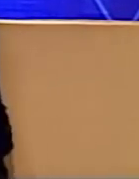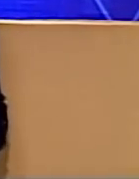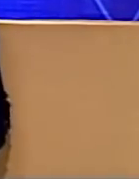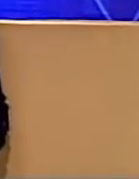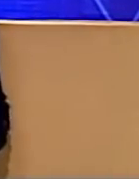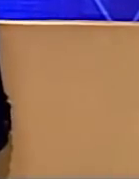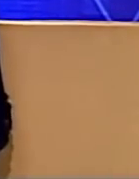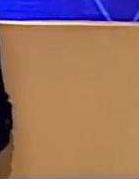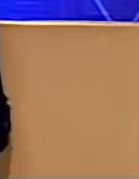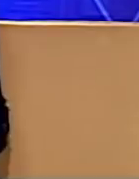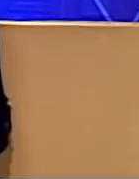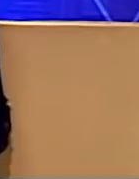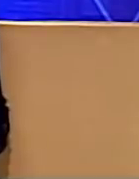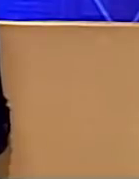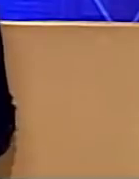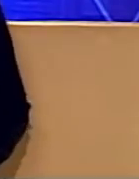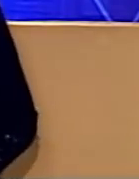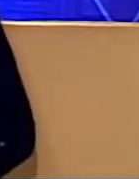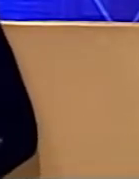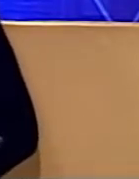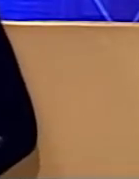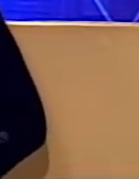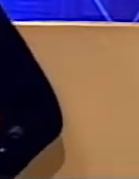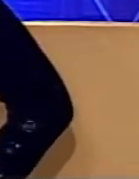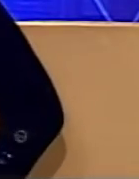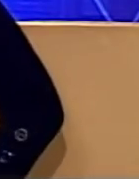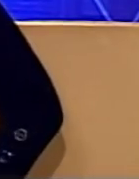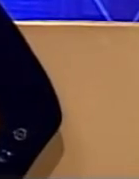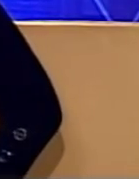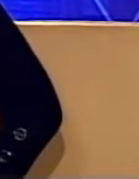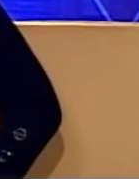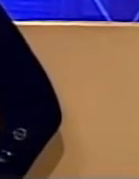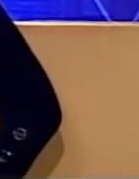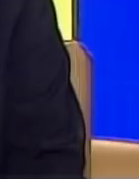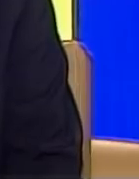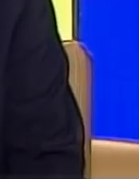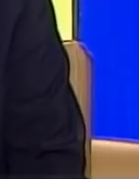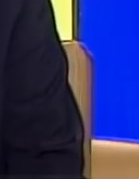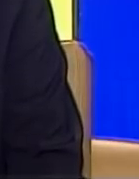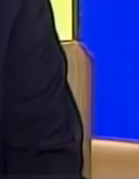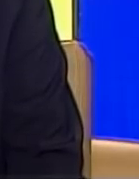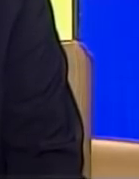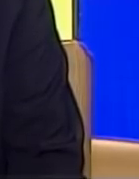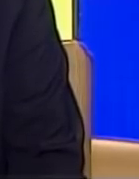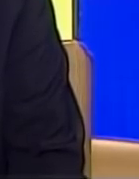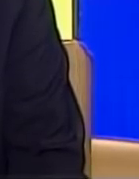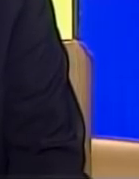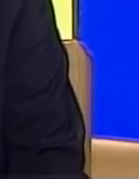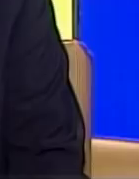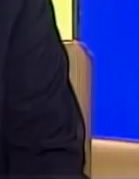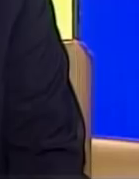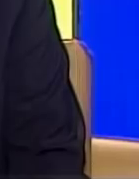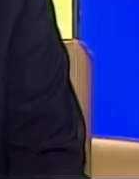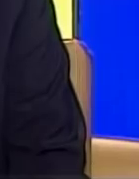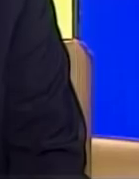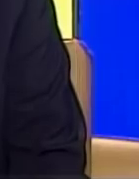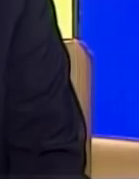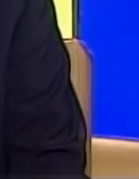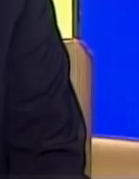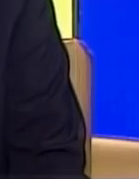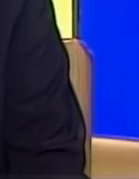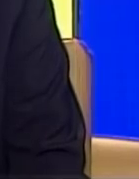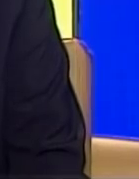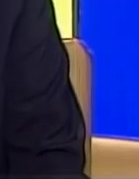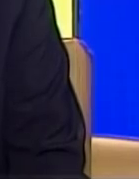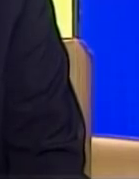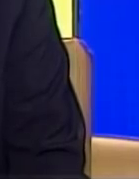por acompañarnos en Entrevista Venevisión. Ya estamos listos para iniciar nuestra conversación con el invitado del día de hoy, Pedro Pablo Fernández, dirigente político